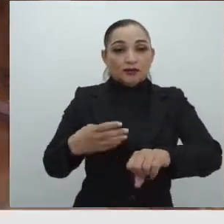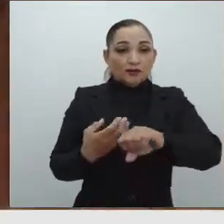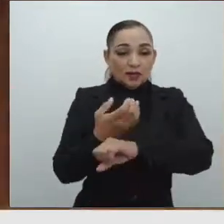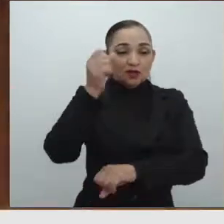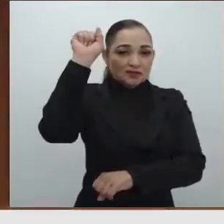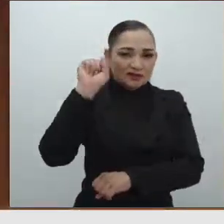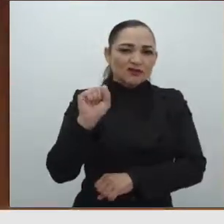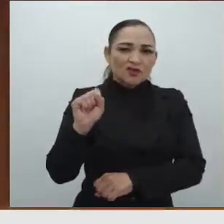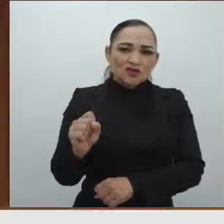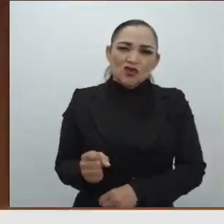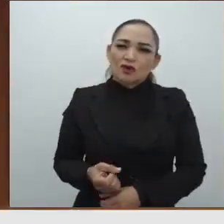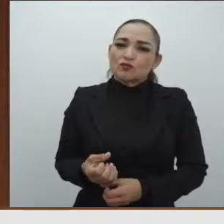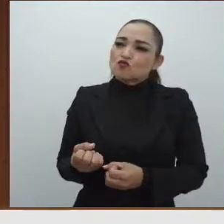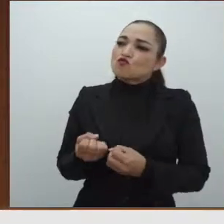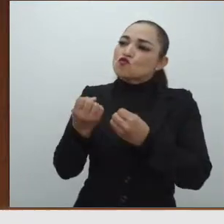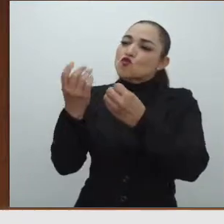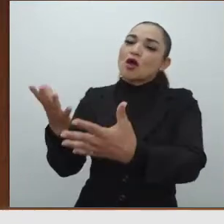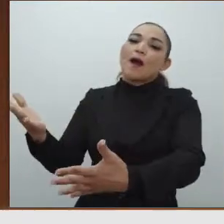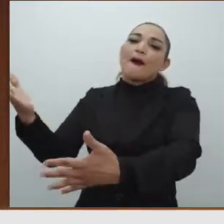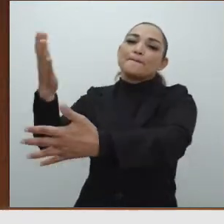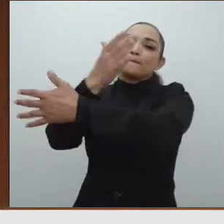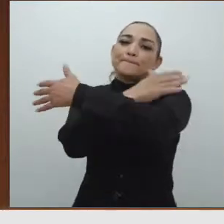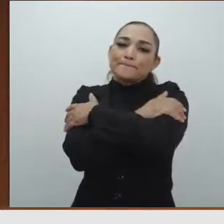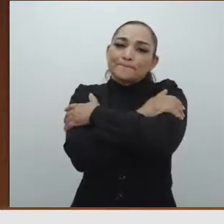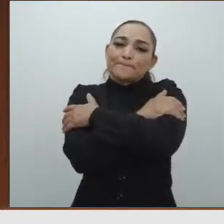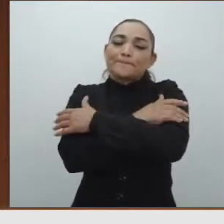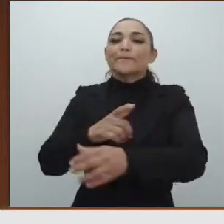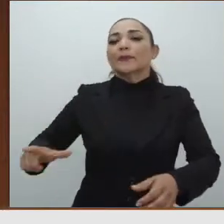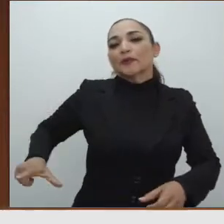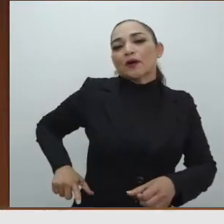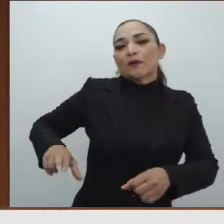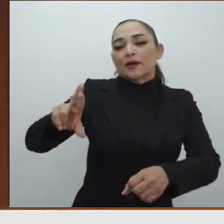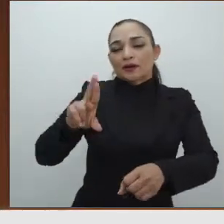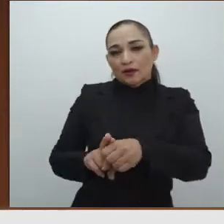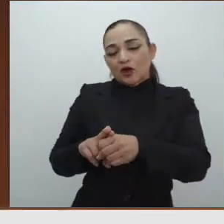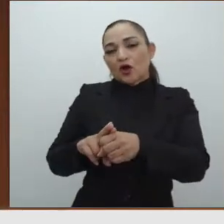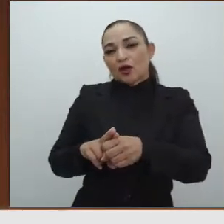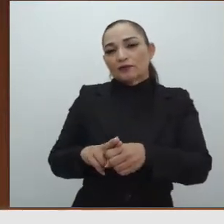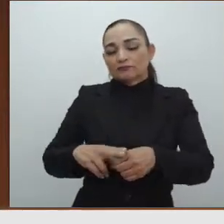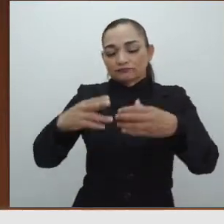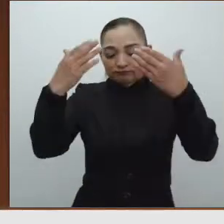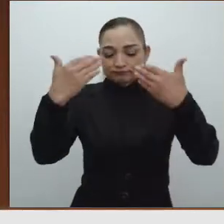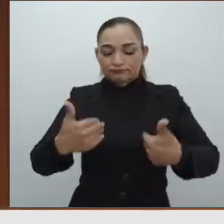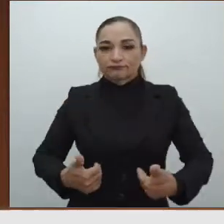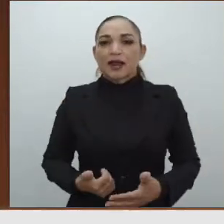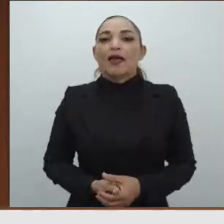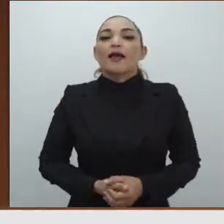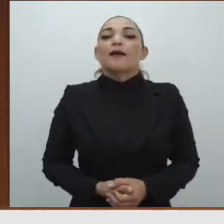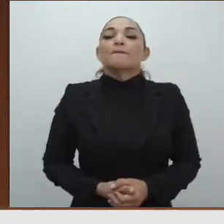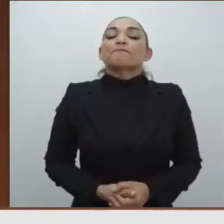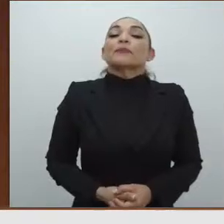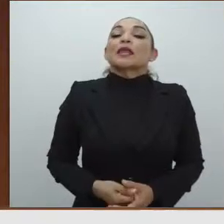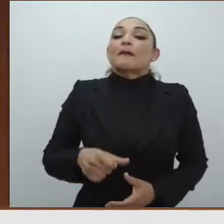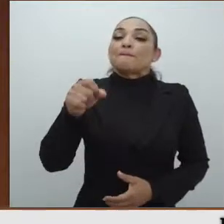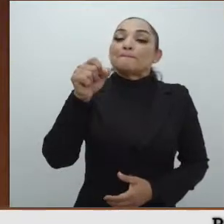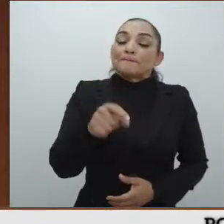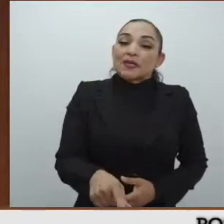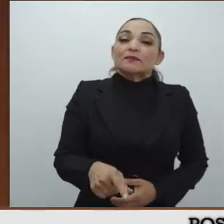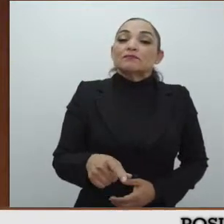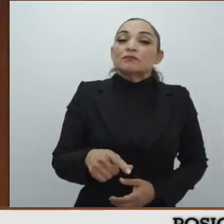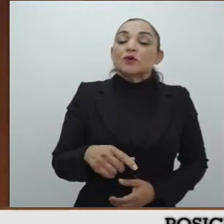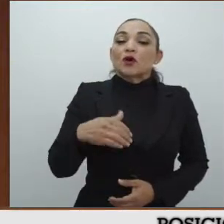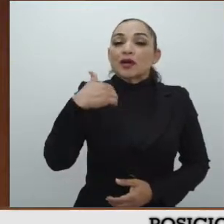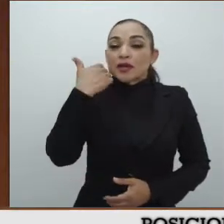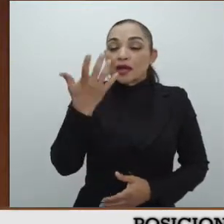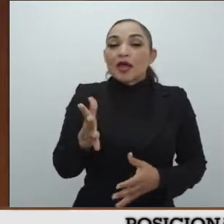mando un fuerte abrazo, gobernador, de parte de una servidora. También quiero compartirles